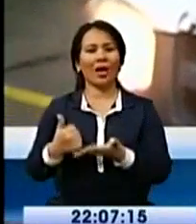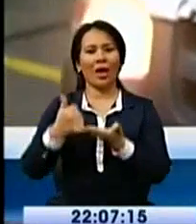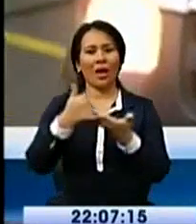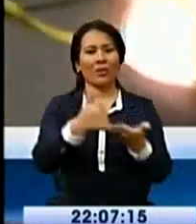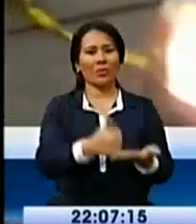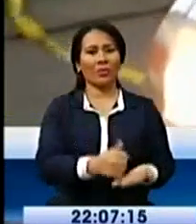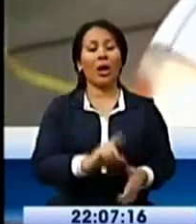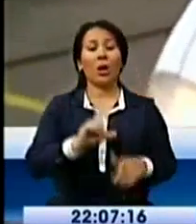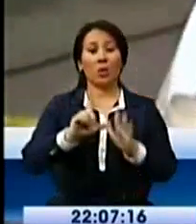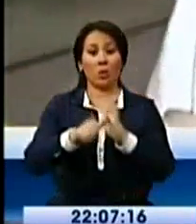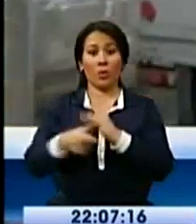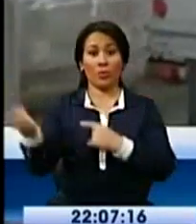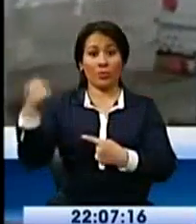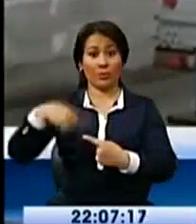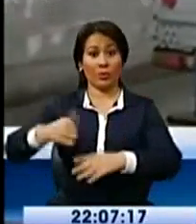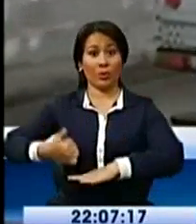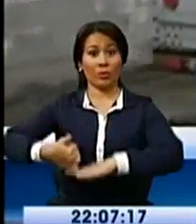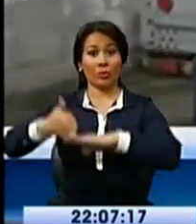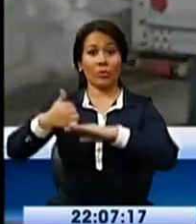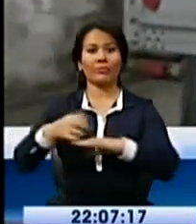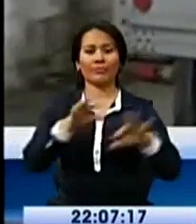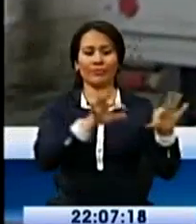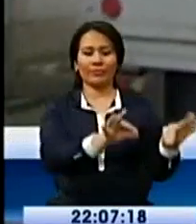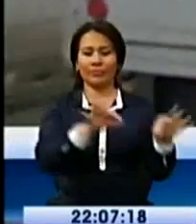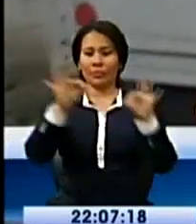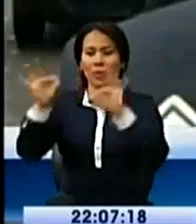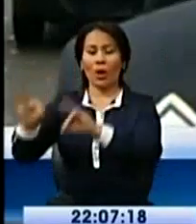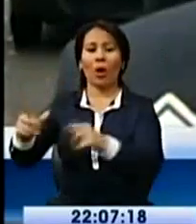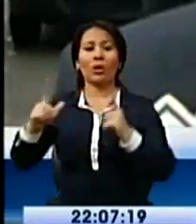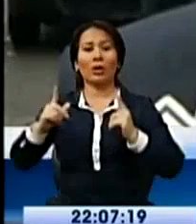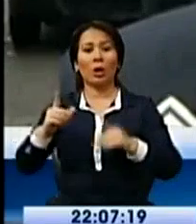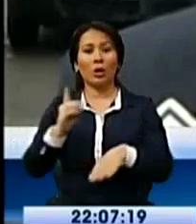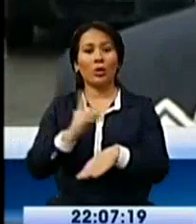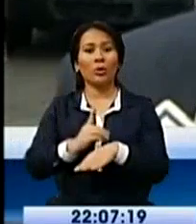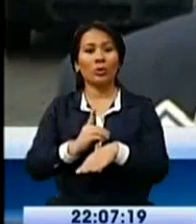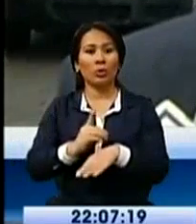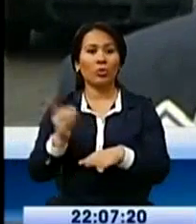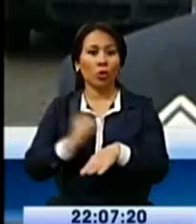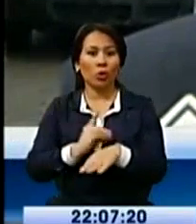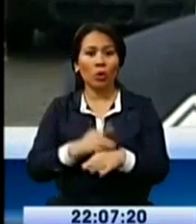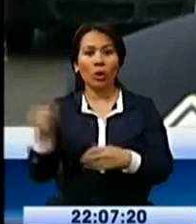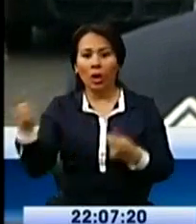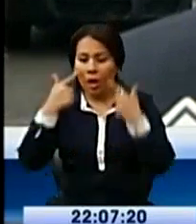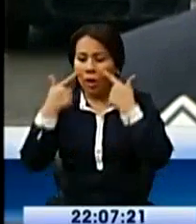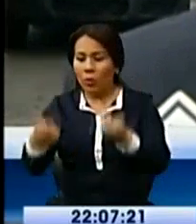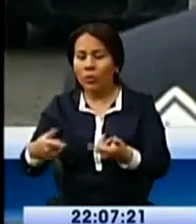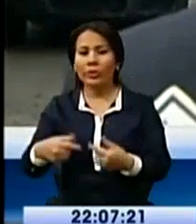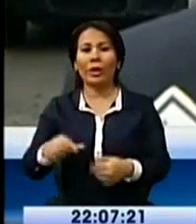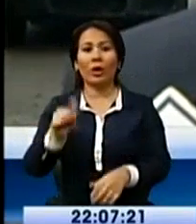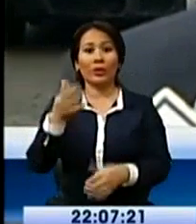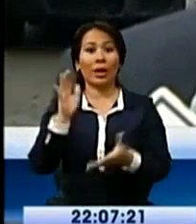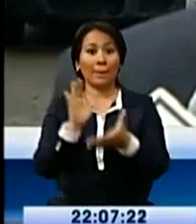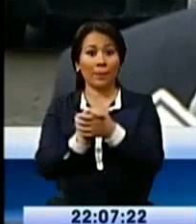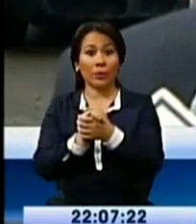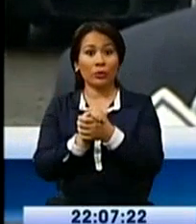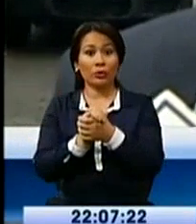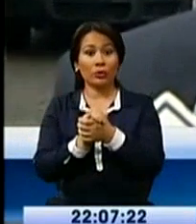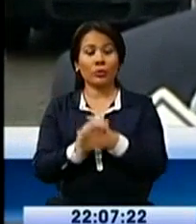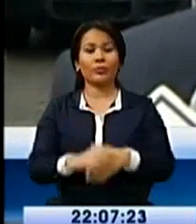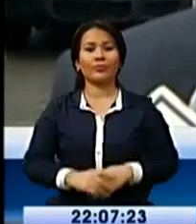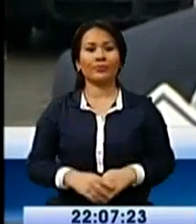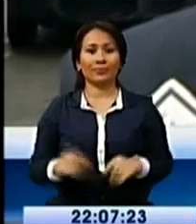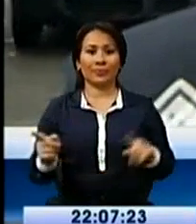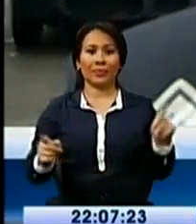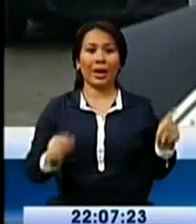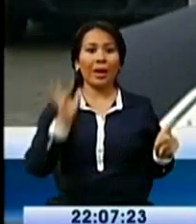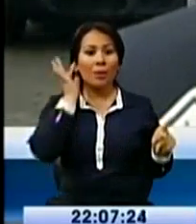las autoridades, fue trasladado de inmediato hasta una casa de salud. Se encontró a otro señor que es el esposo de la mencionada ciudadana